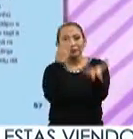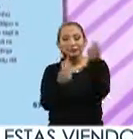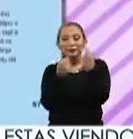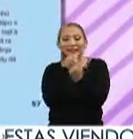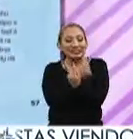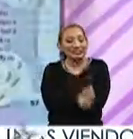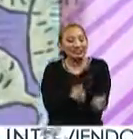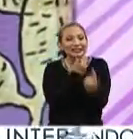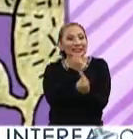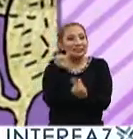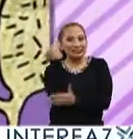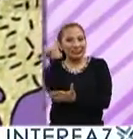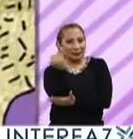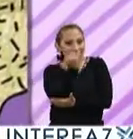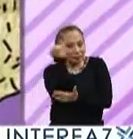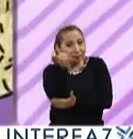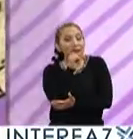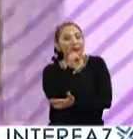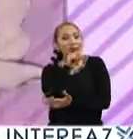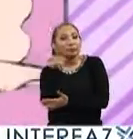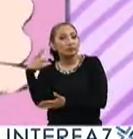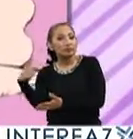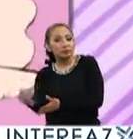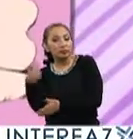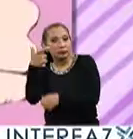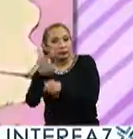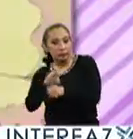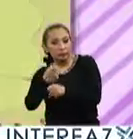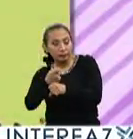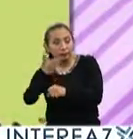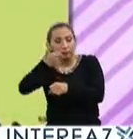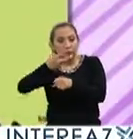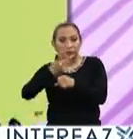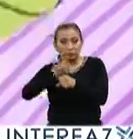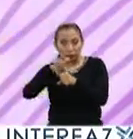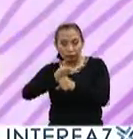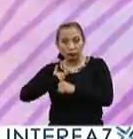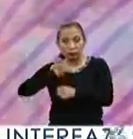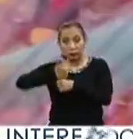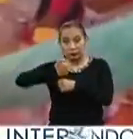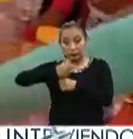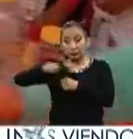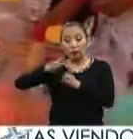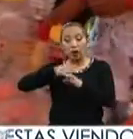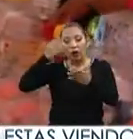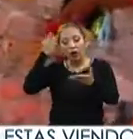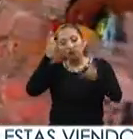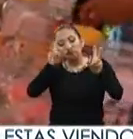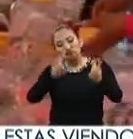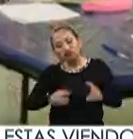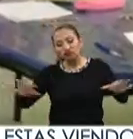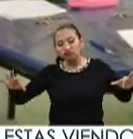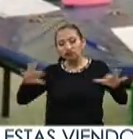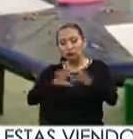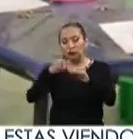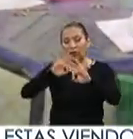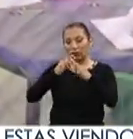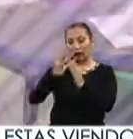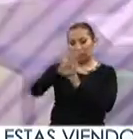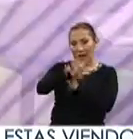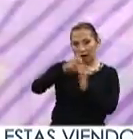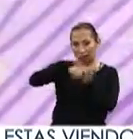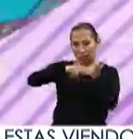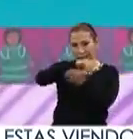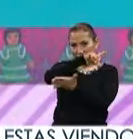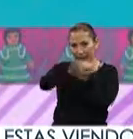de niñas y niños de preescolar, así como de primero y segundo grado de primaria, con contenidos alineados al modelo de la